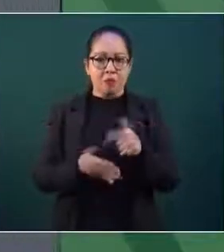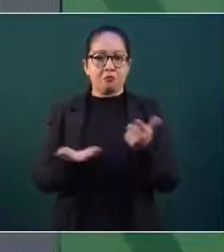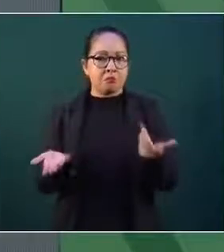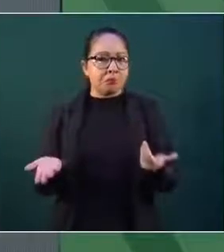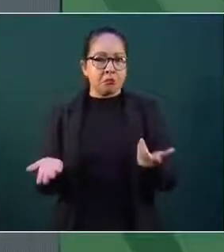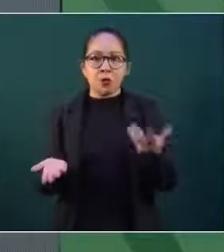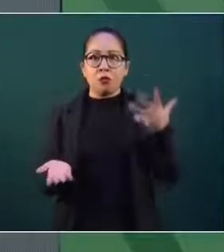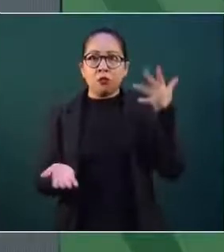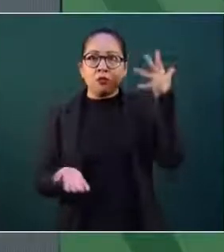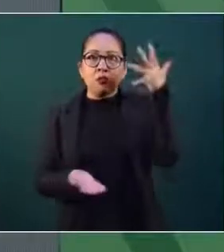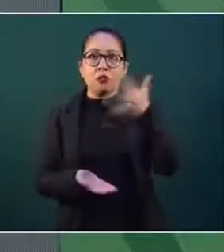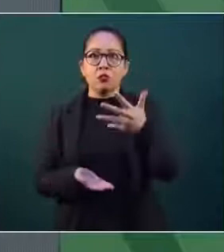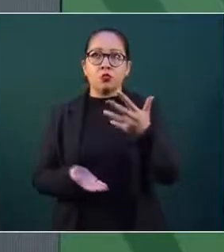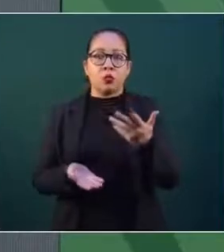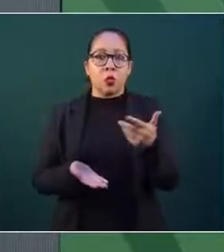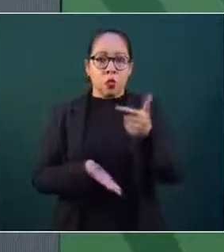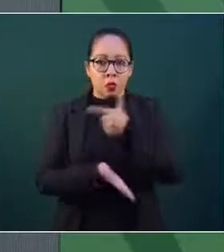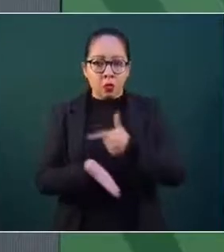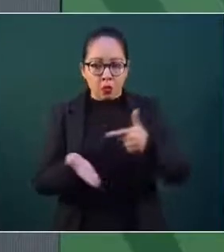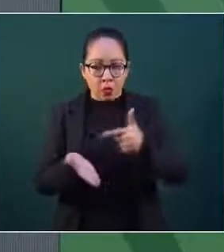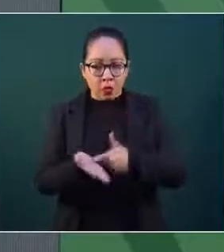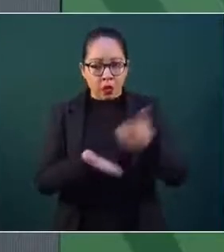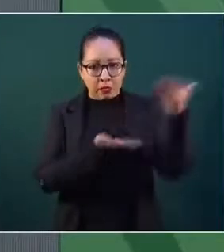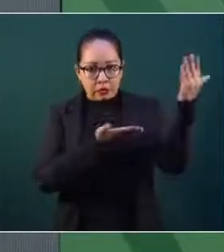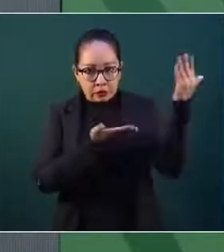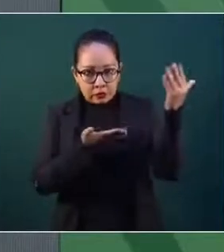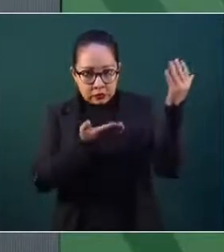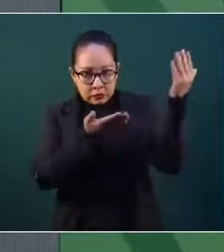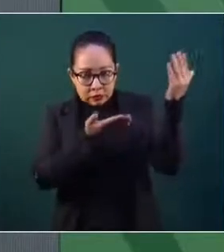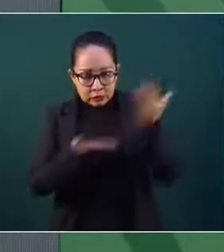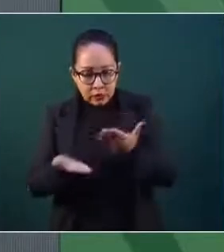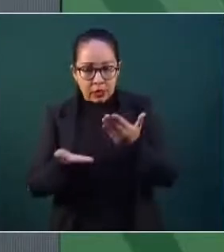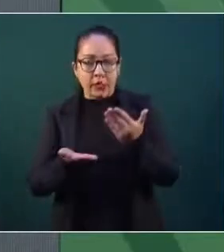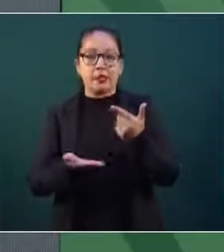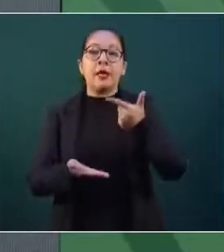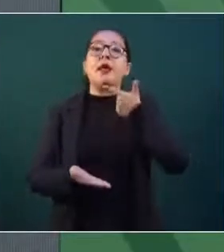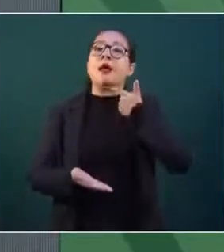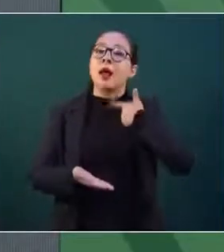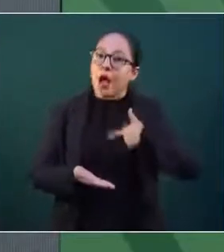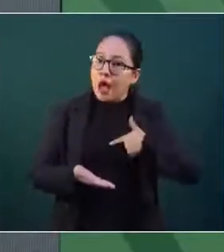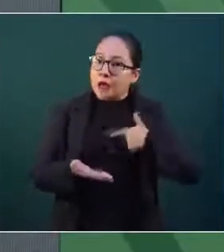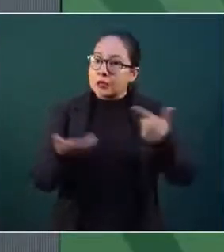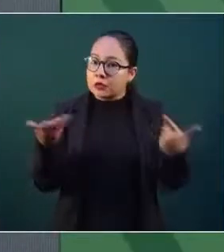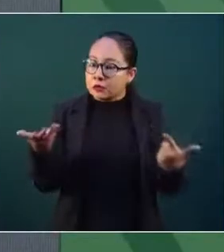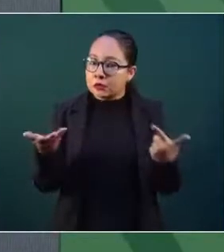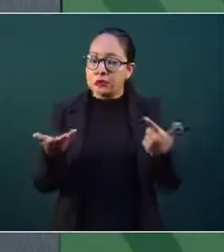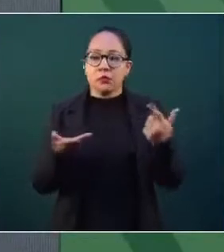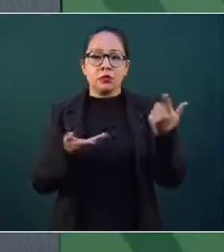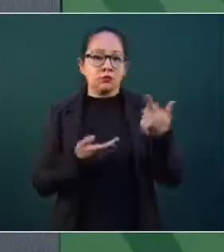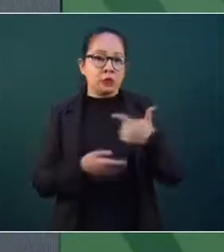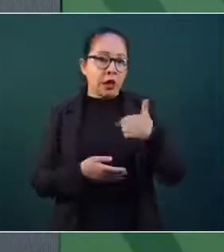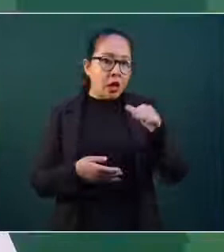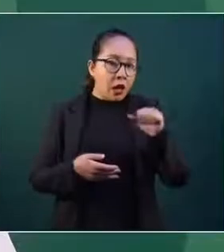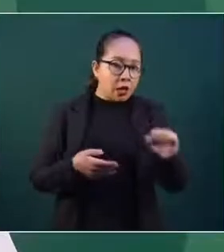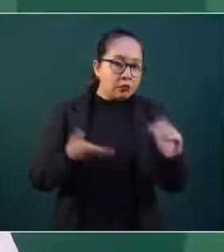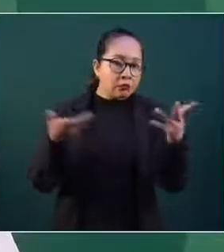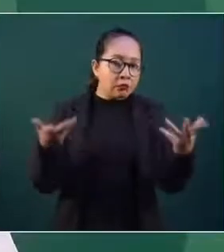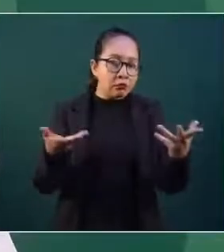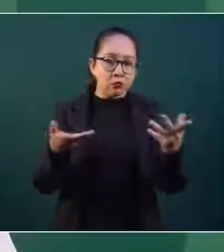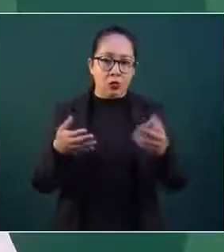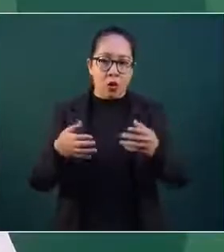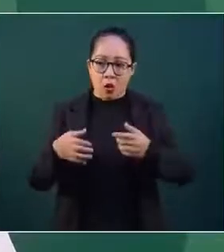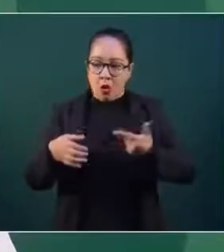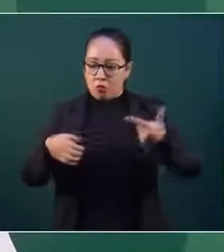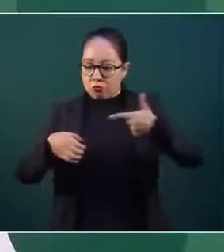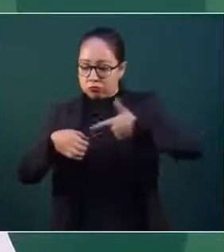que llegue el gas, se cargue, que estén los cilindros